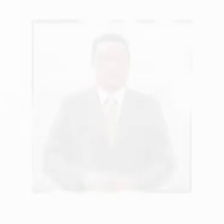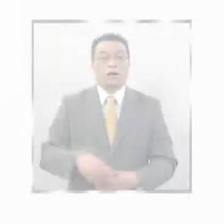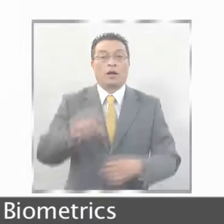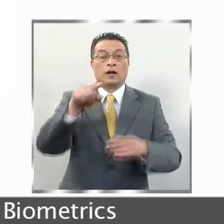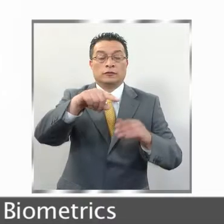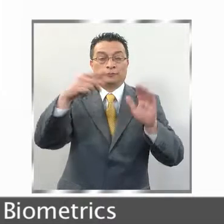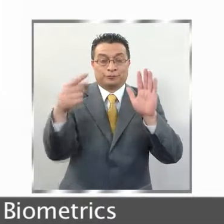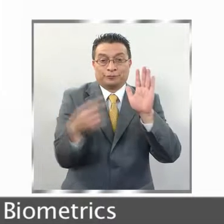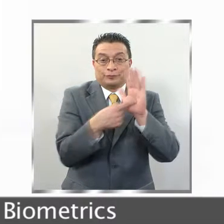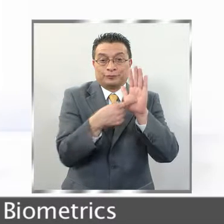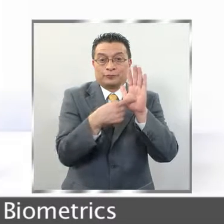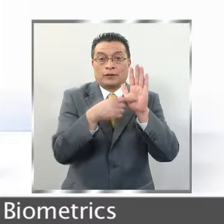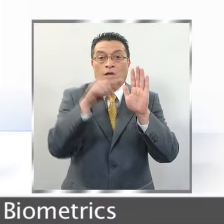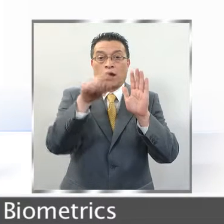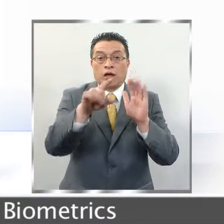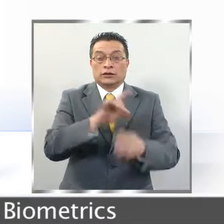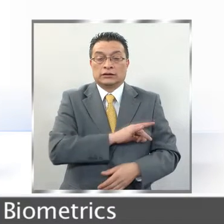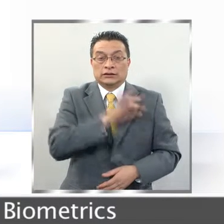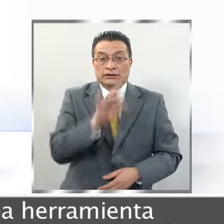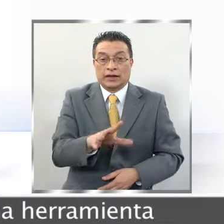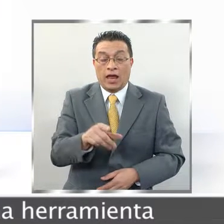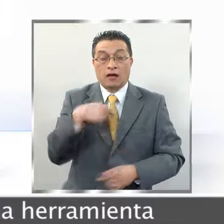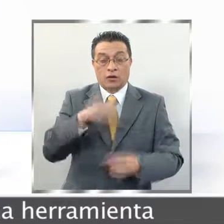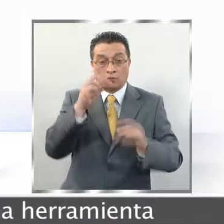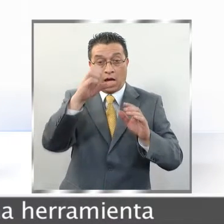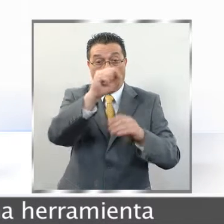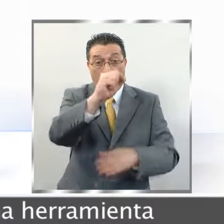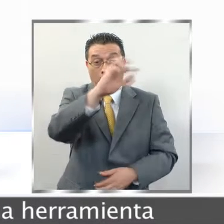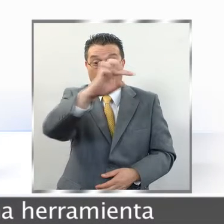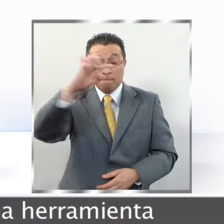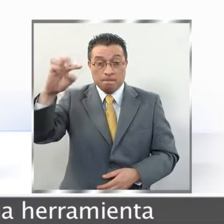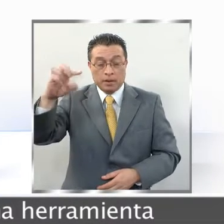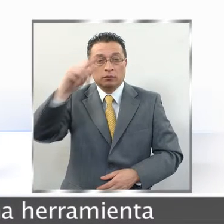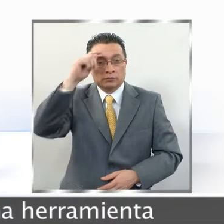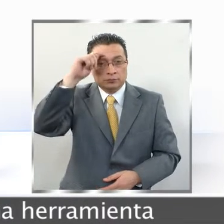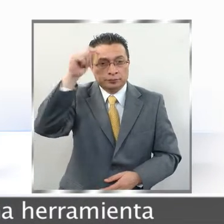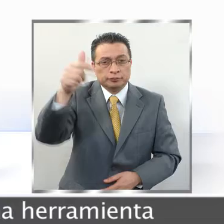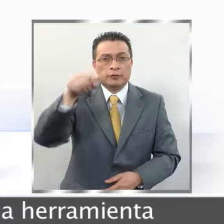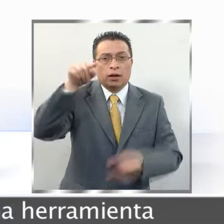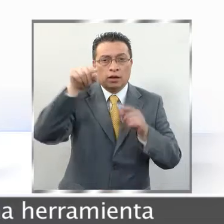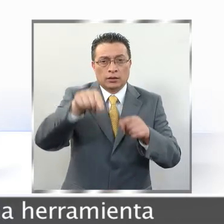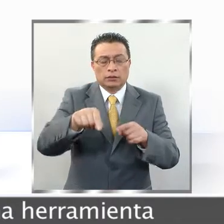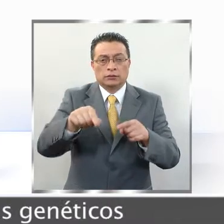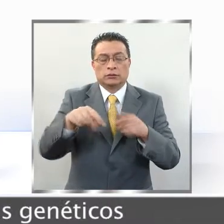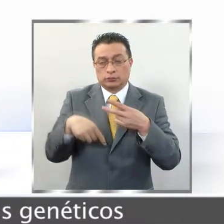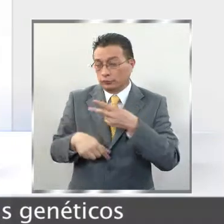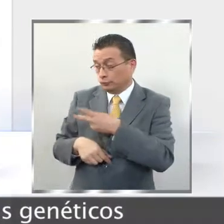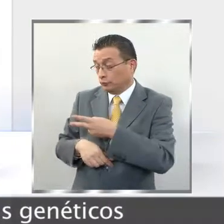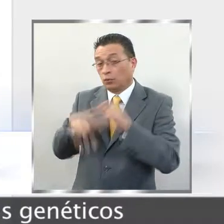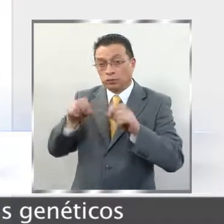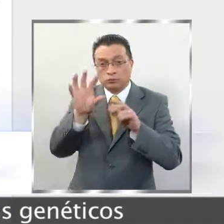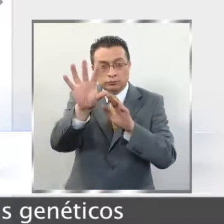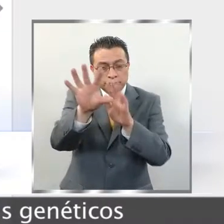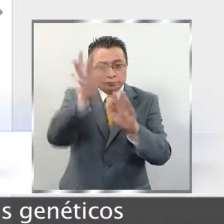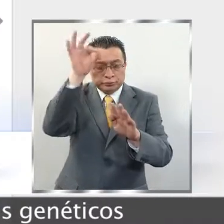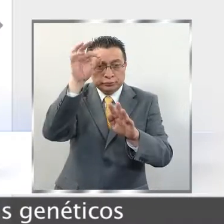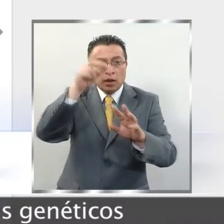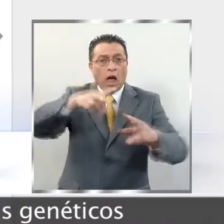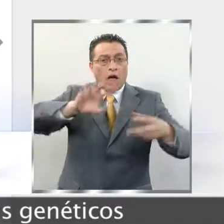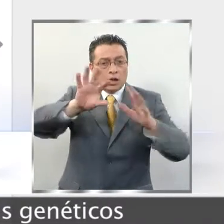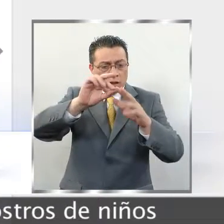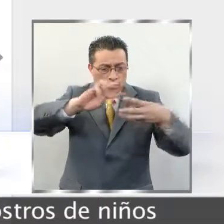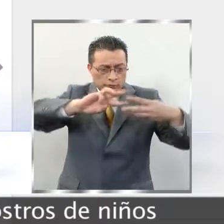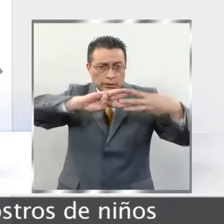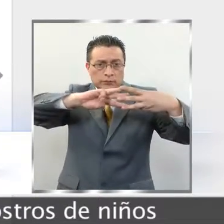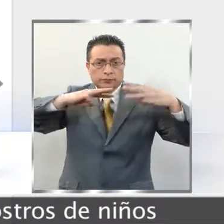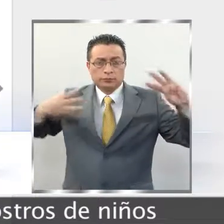Y la startup chilena Austral Biometrics creó la aplicación Kidnostic, una herramienta capaz de detectar síndromes